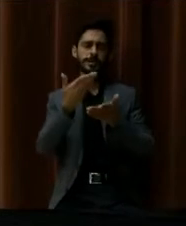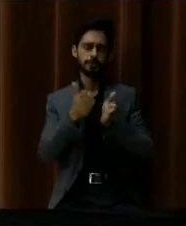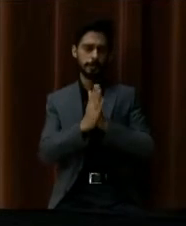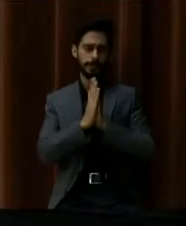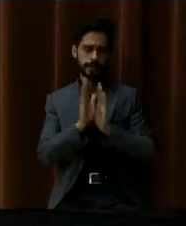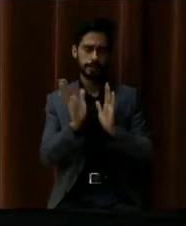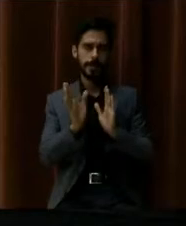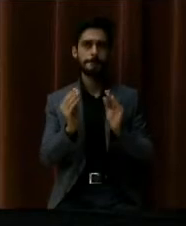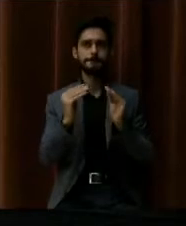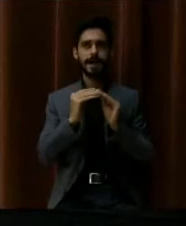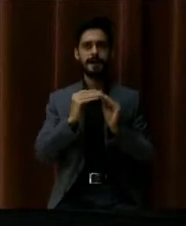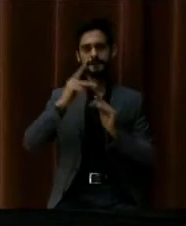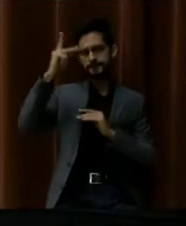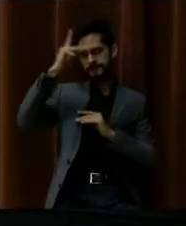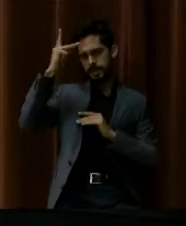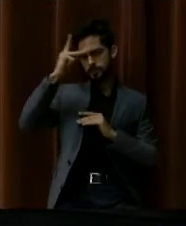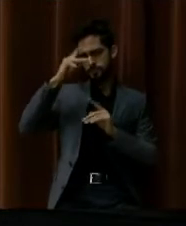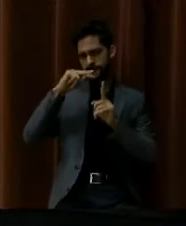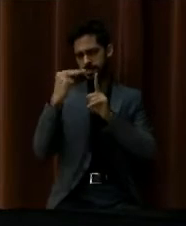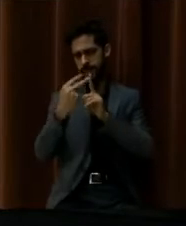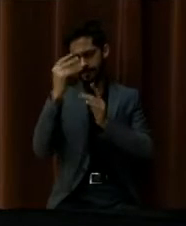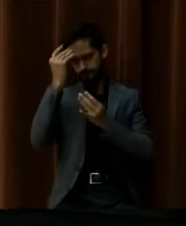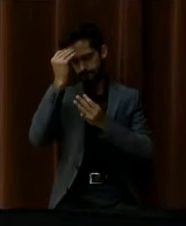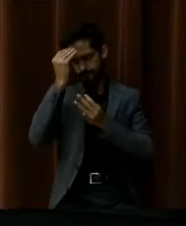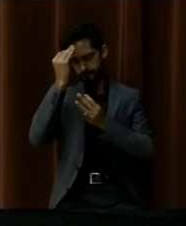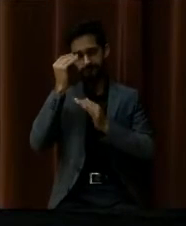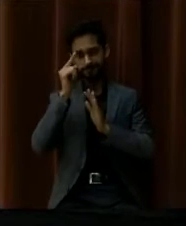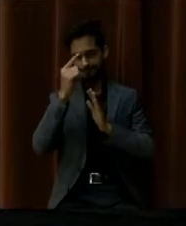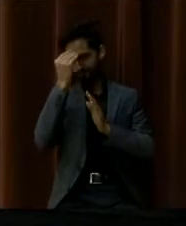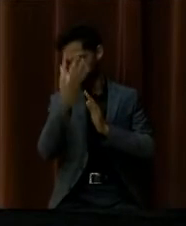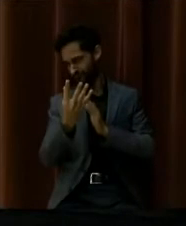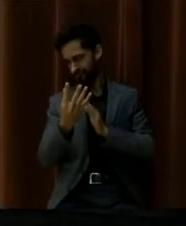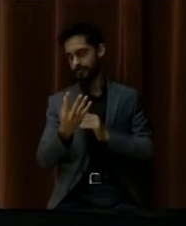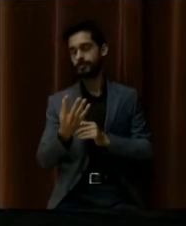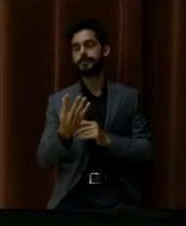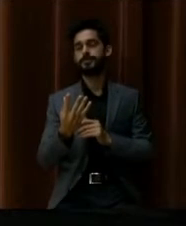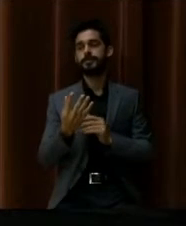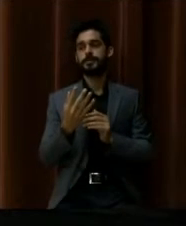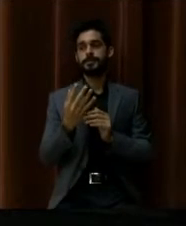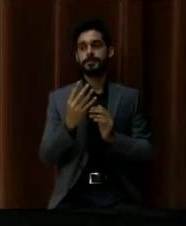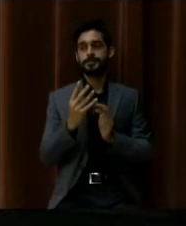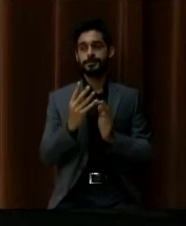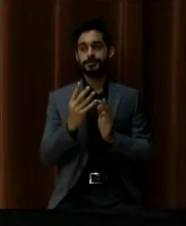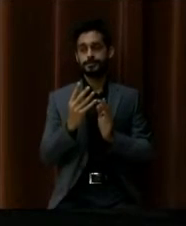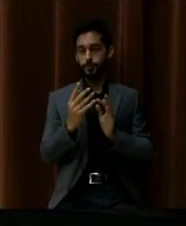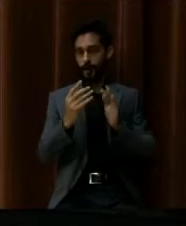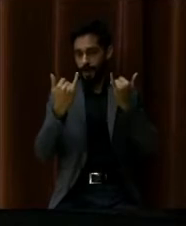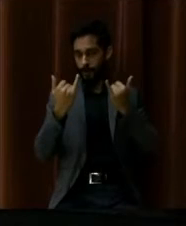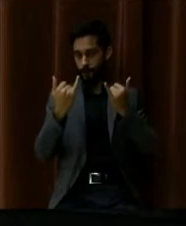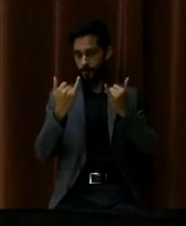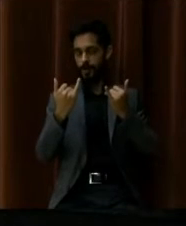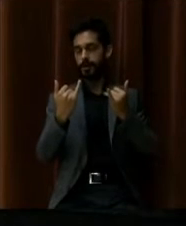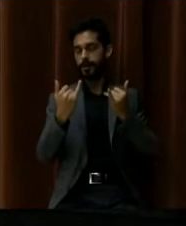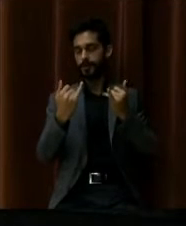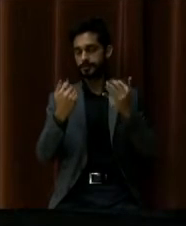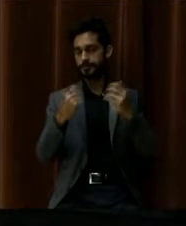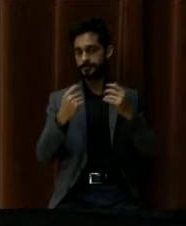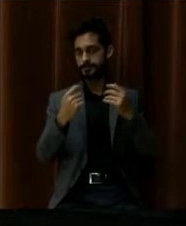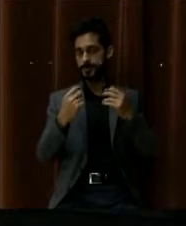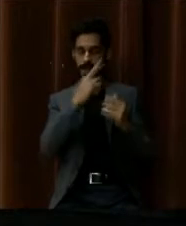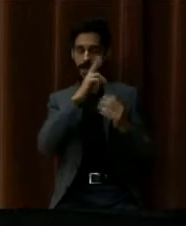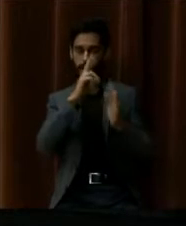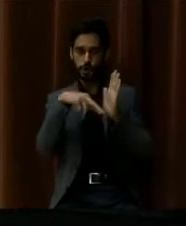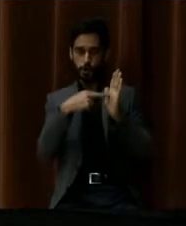filosófica y ahora pues que le le pidió que se ponga el sombrero de secretario pero también el sombrero de